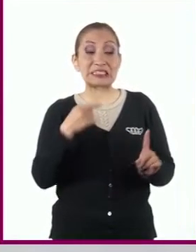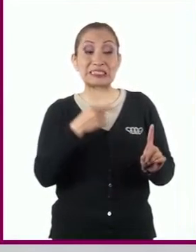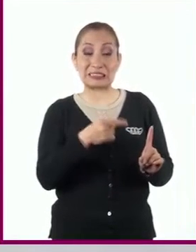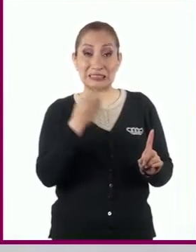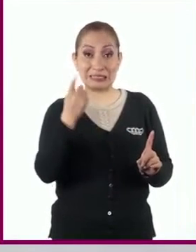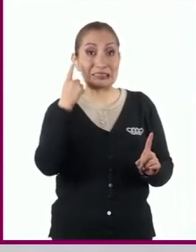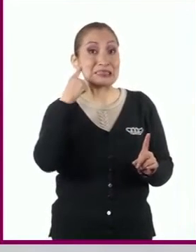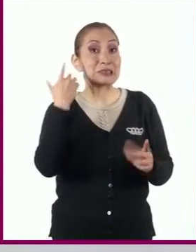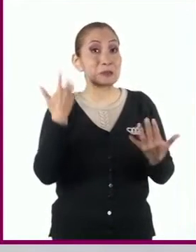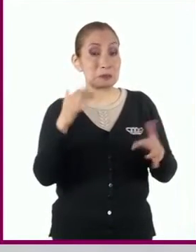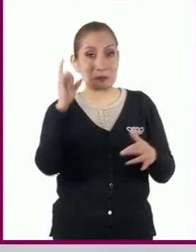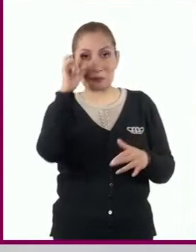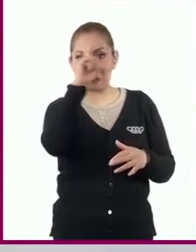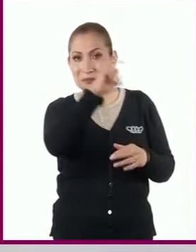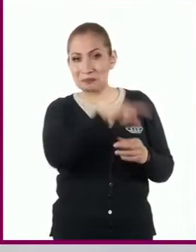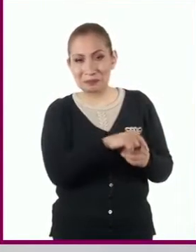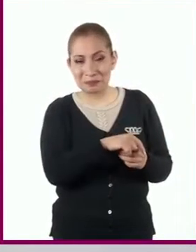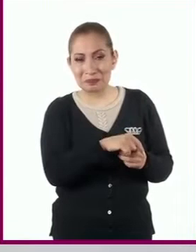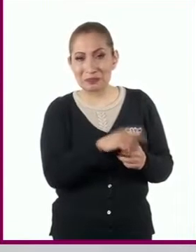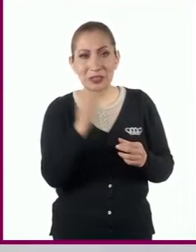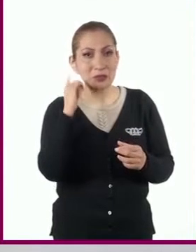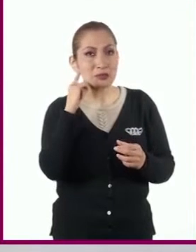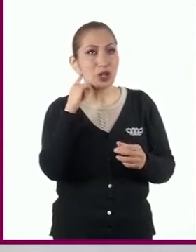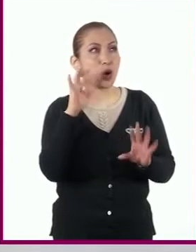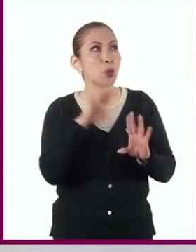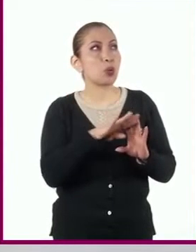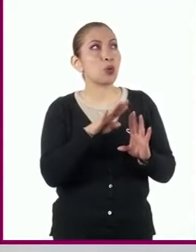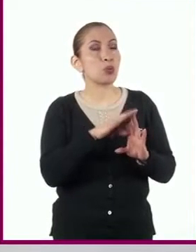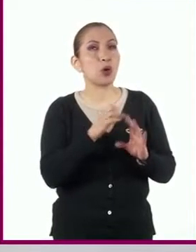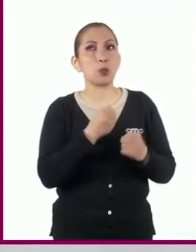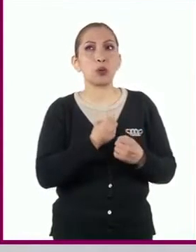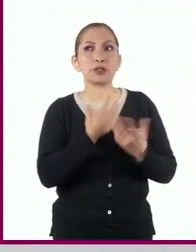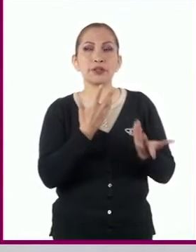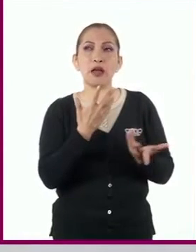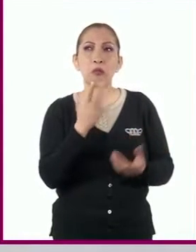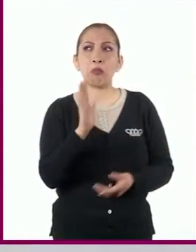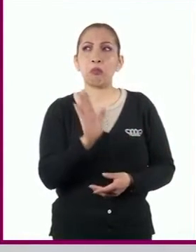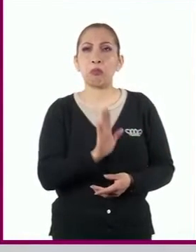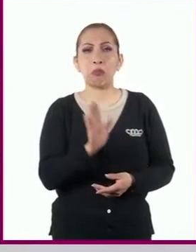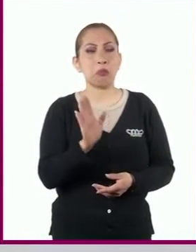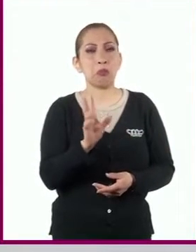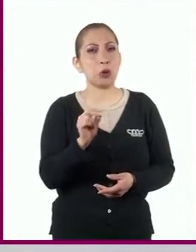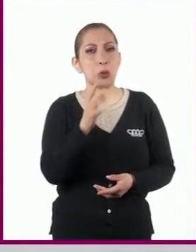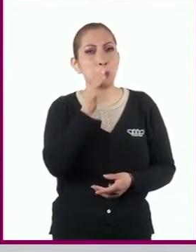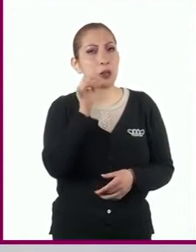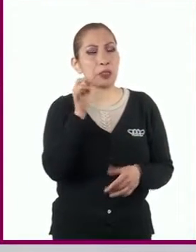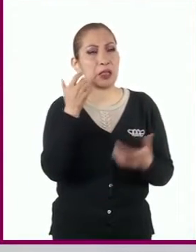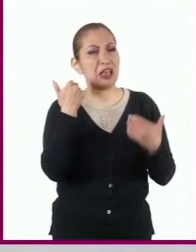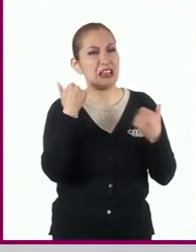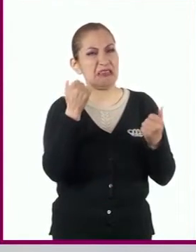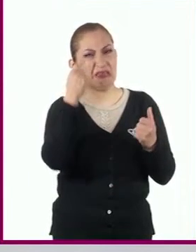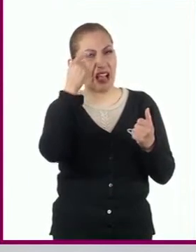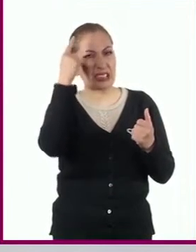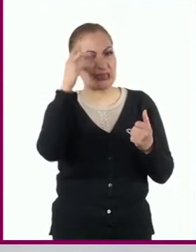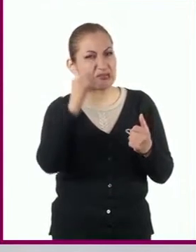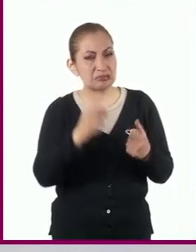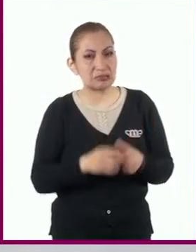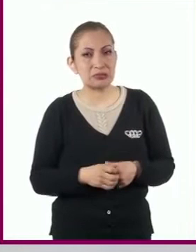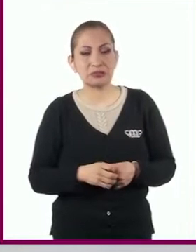eso suena muy complicado. Suena como a que la poesía es algo que no se puede entender